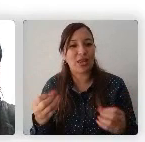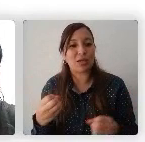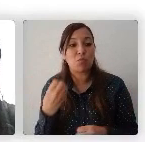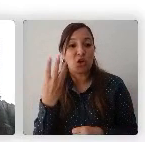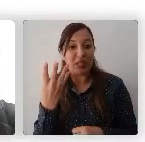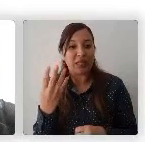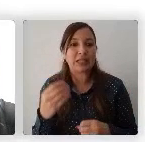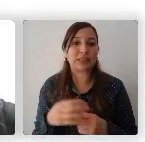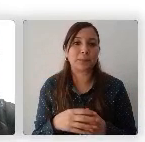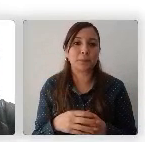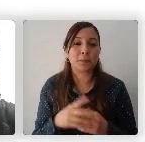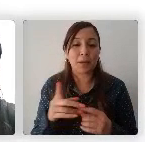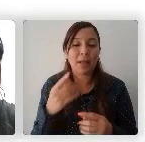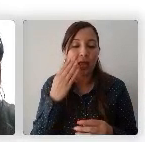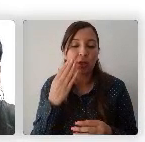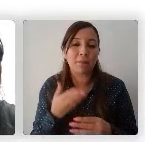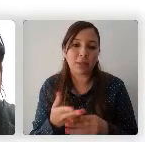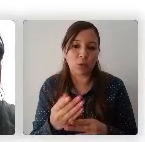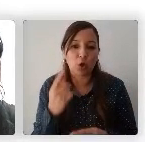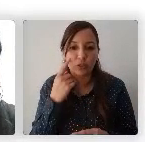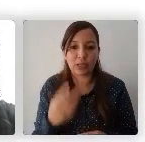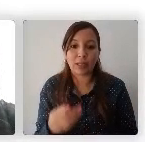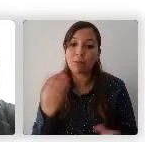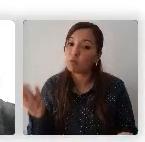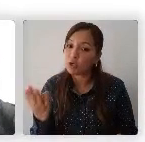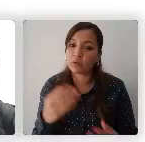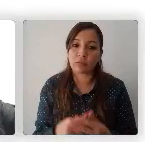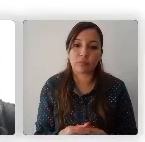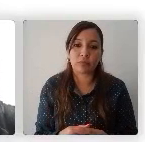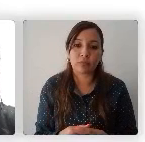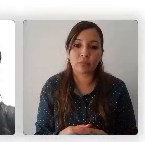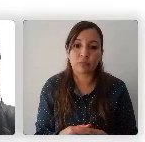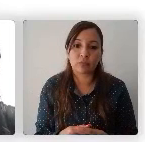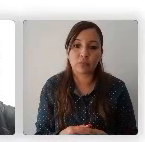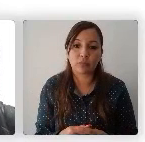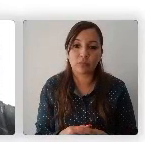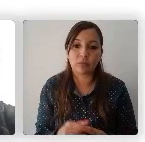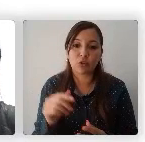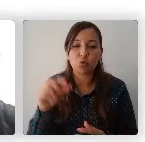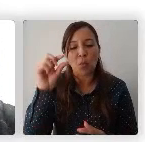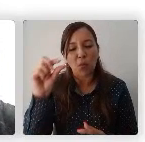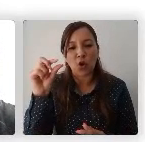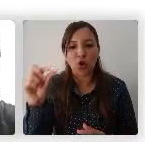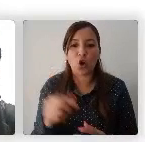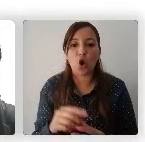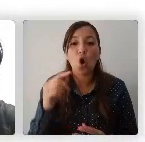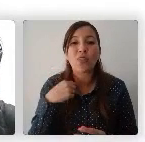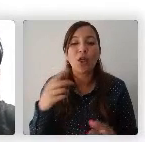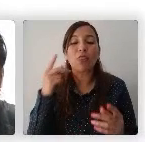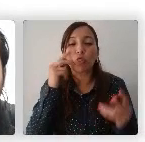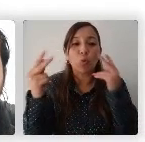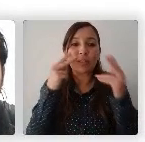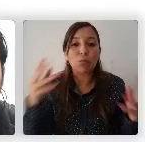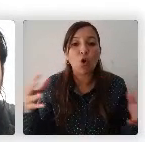como son los emprendimientos de turismo comunitario. Así que nada, eso es un poco lo que es turismo comunitario y